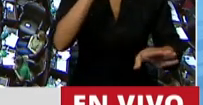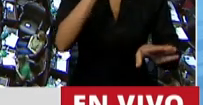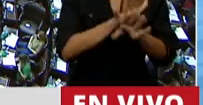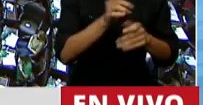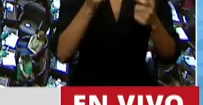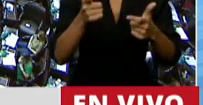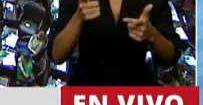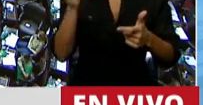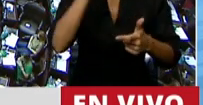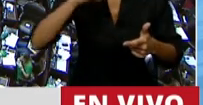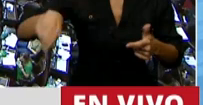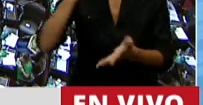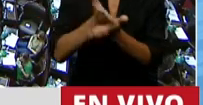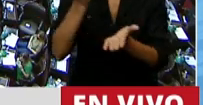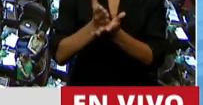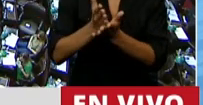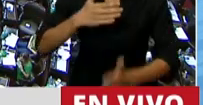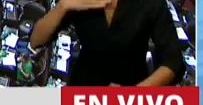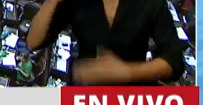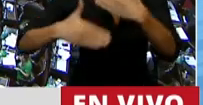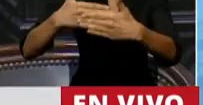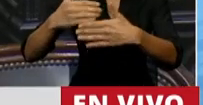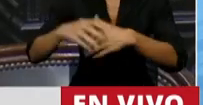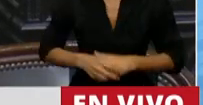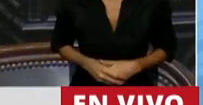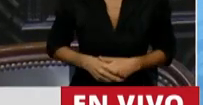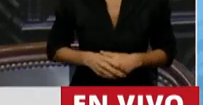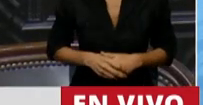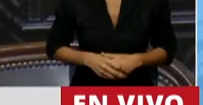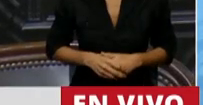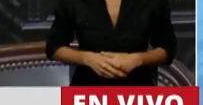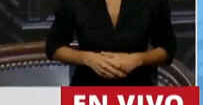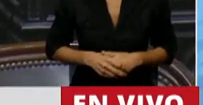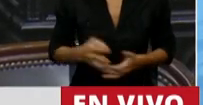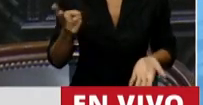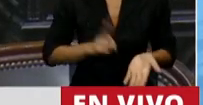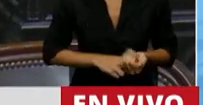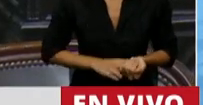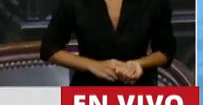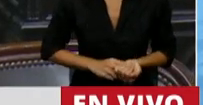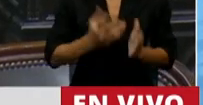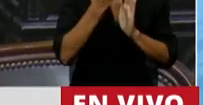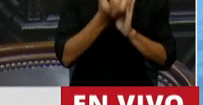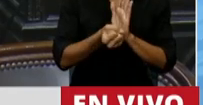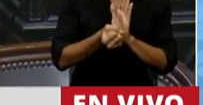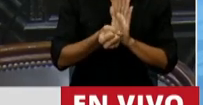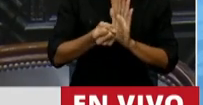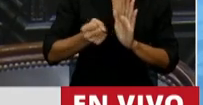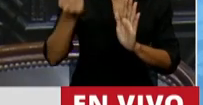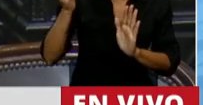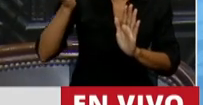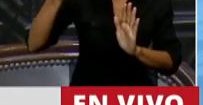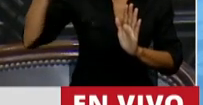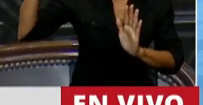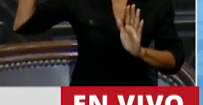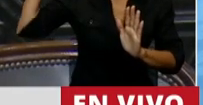mujeres. De nuevo, el aborto existió, existe de hace décadas,